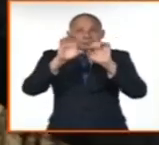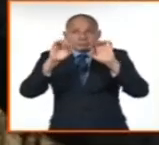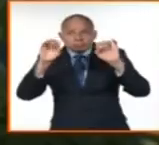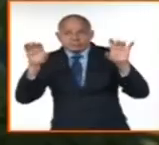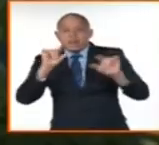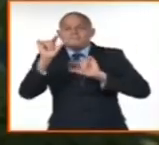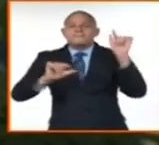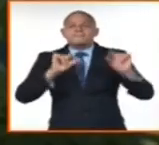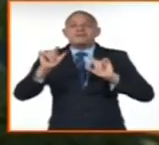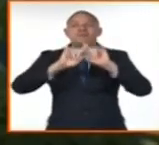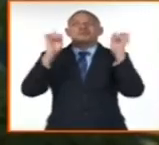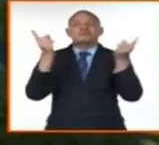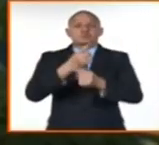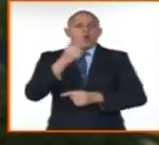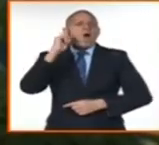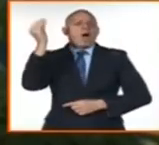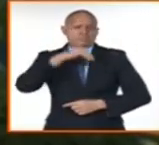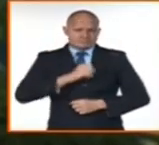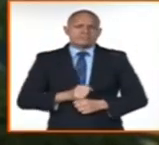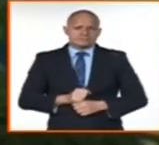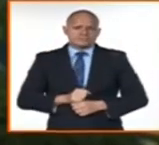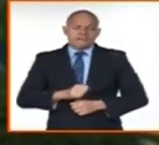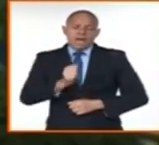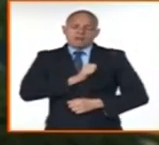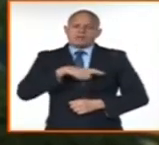todos. Admiramos mucho a Cuba.